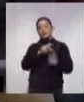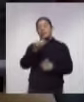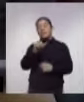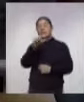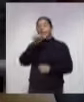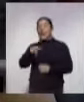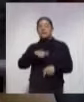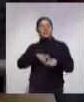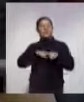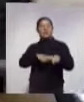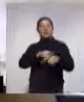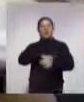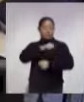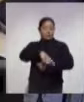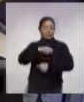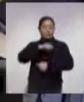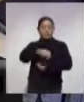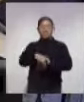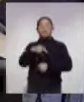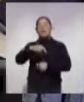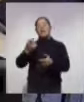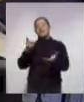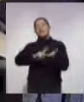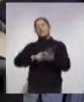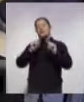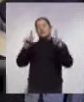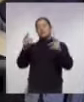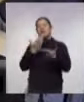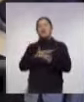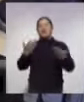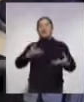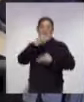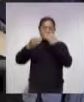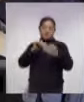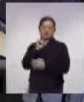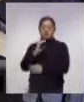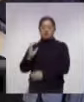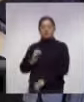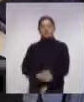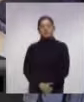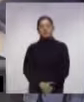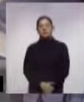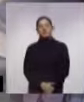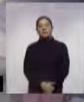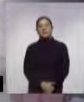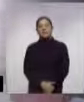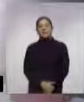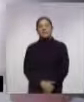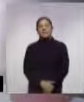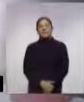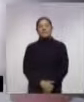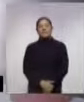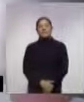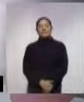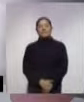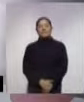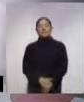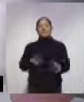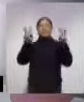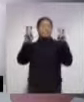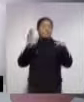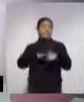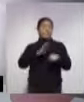producción de granos básicos en el estado. Con información de Altagracia Corona, Ahora Noticias. Y en más